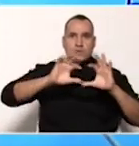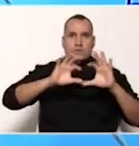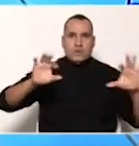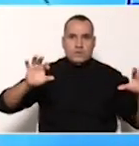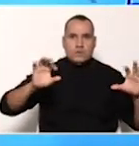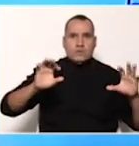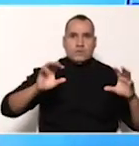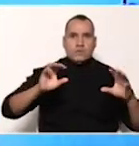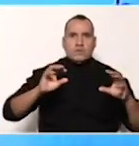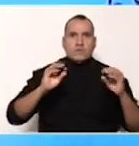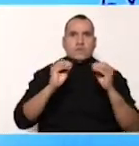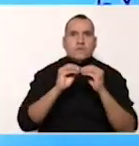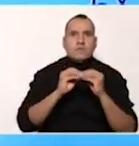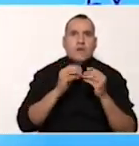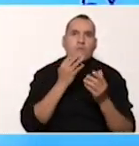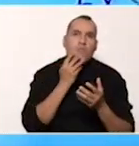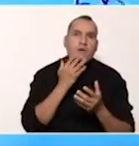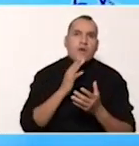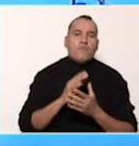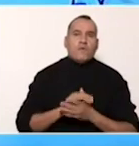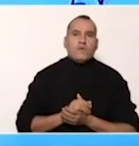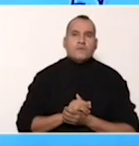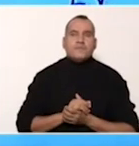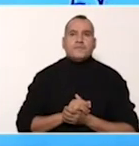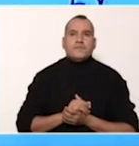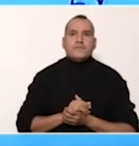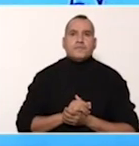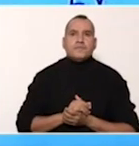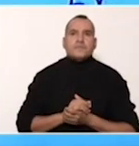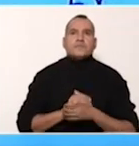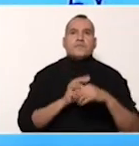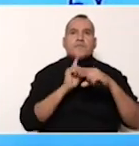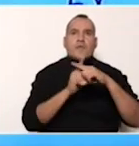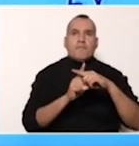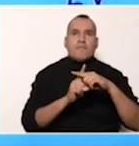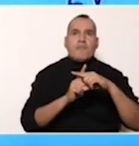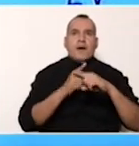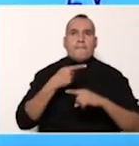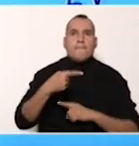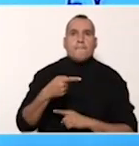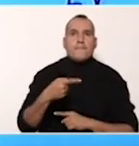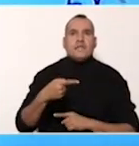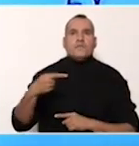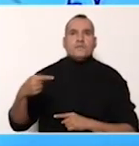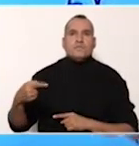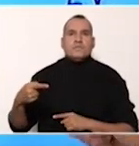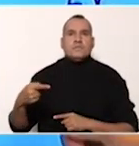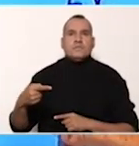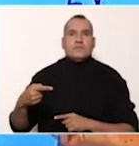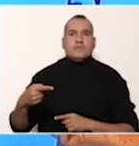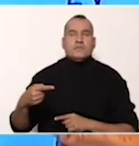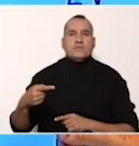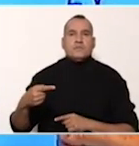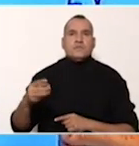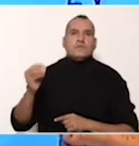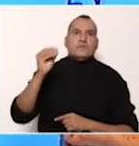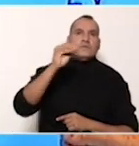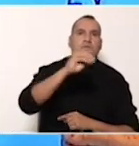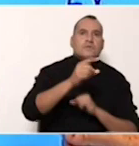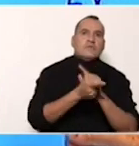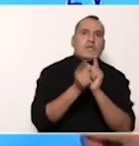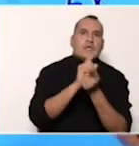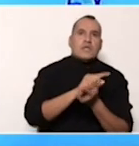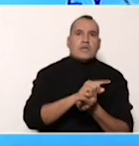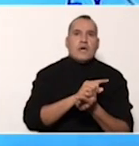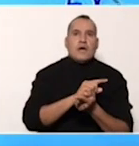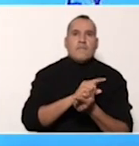su término semejante. Más por menos da menos, para cuando pasa para acá lo cambio de